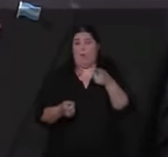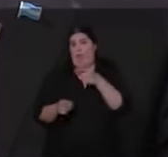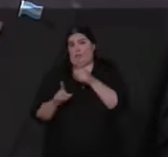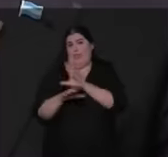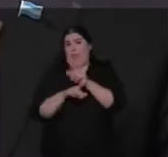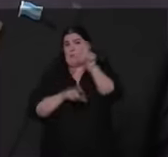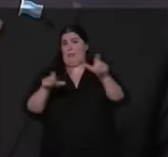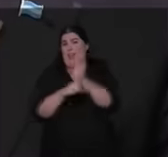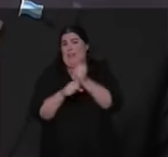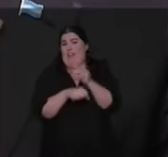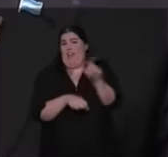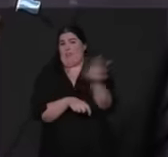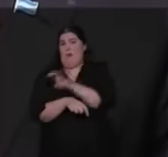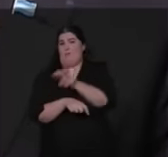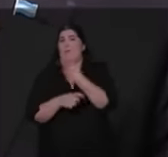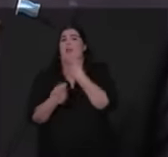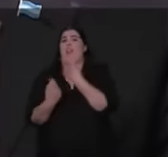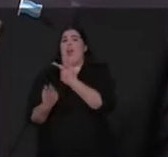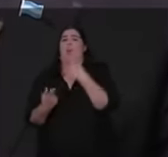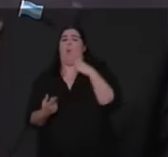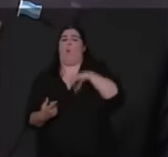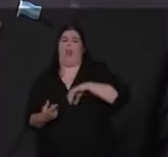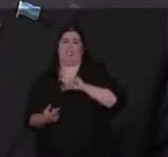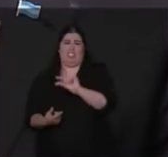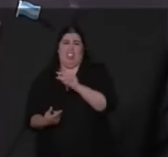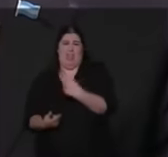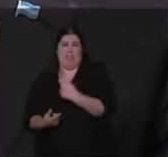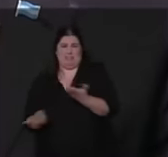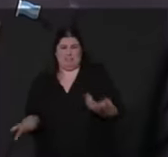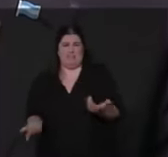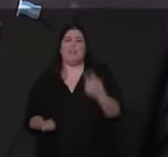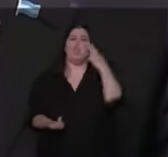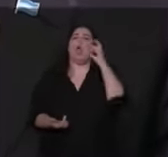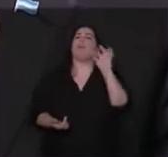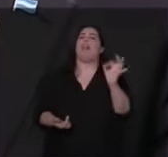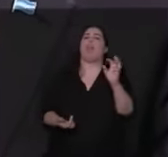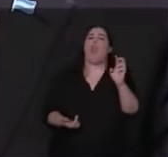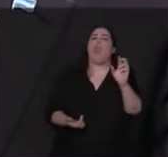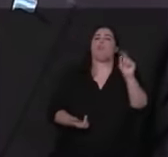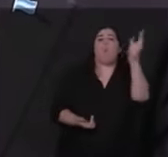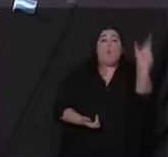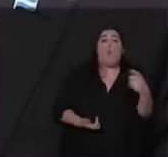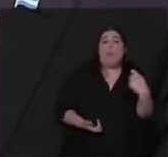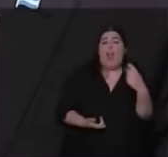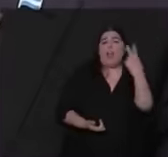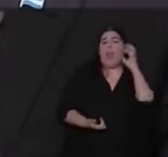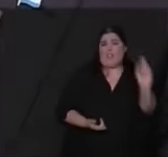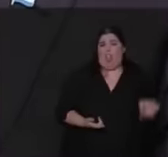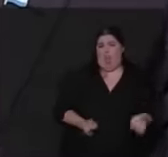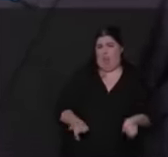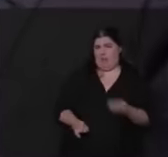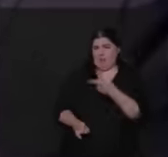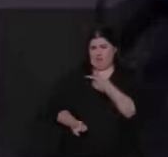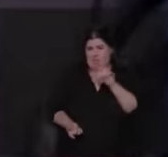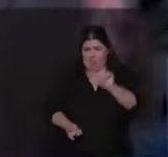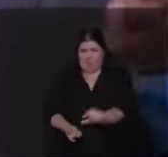argentinos de bien para que tengan las jubilaciones miserables de $90 vale hoy. Sí, $90 gana un jubilado. Bien miserable lo hiciste. Comparalo